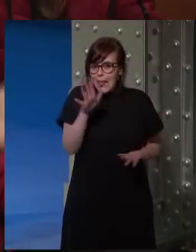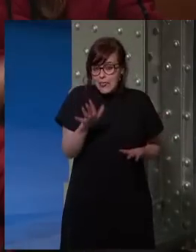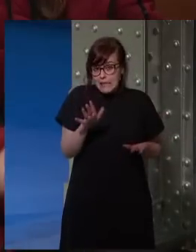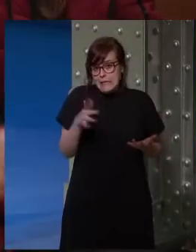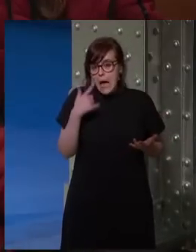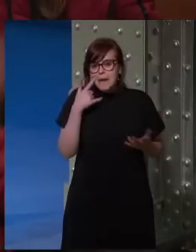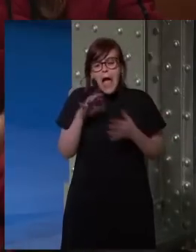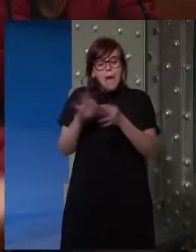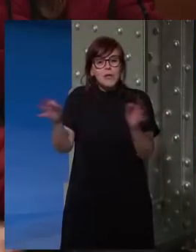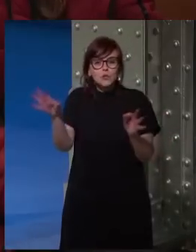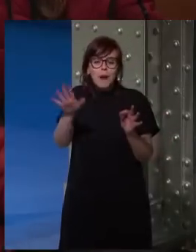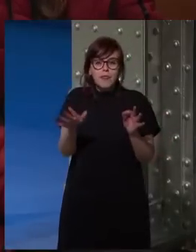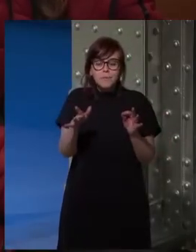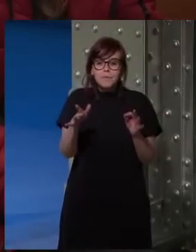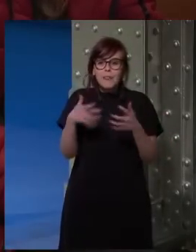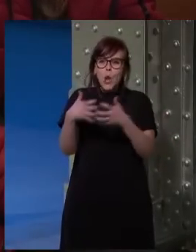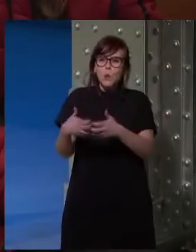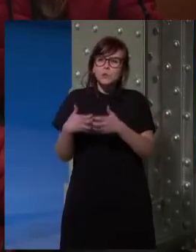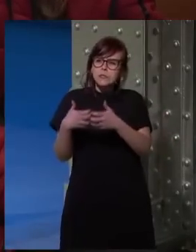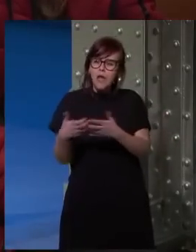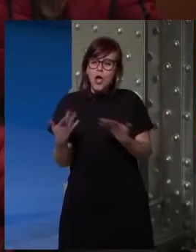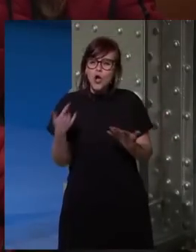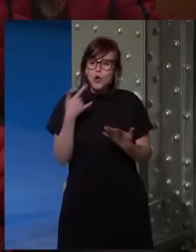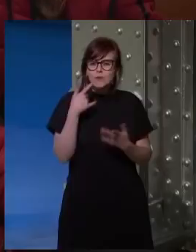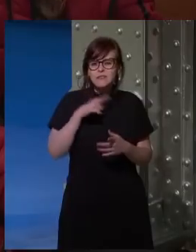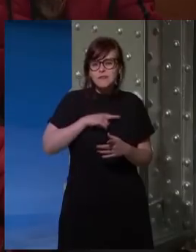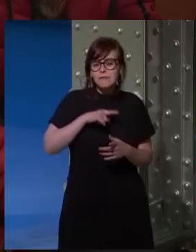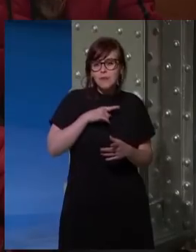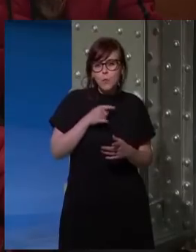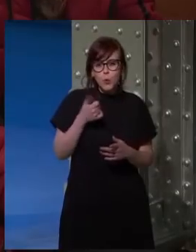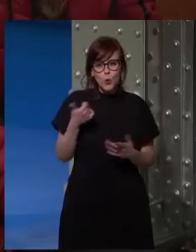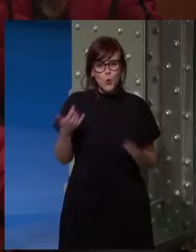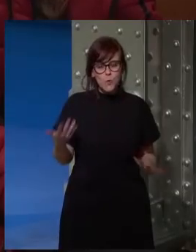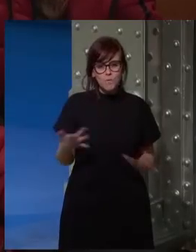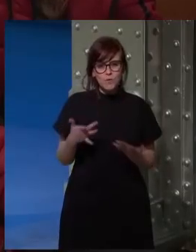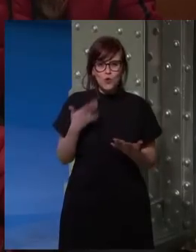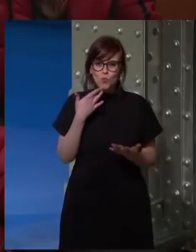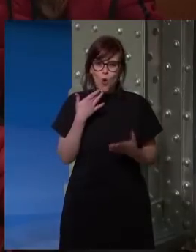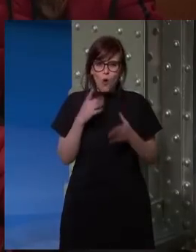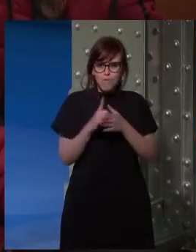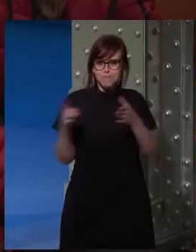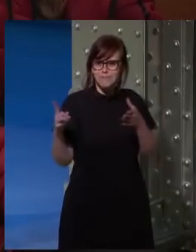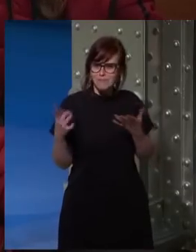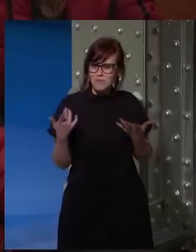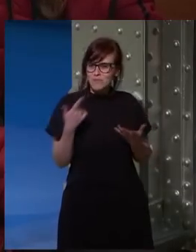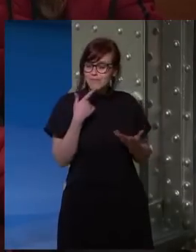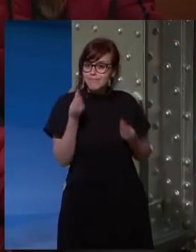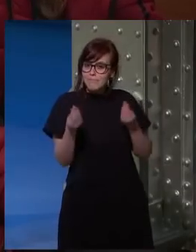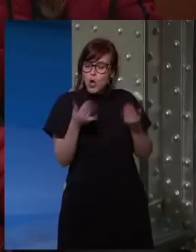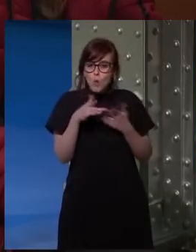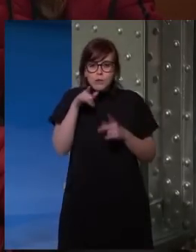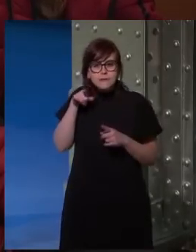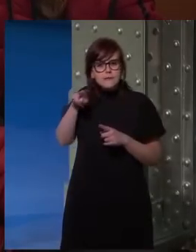estén en desacuerdo con esta lucha, pero se sienten como señalados y